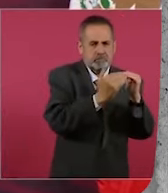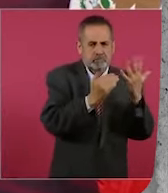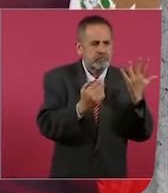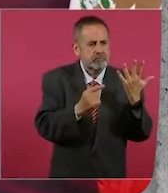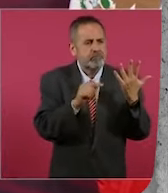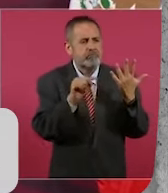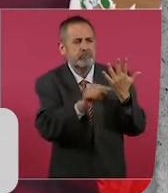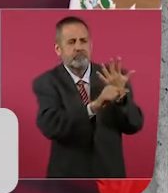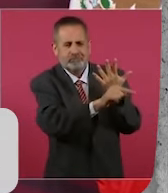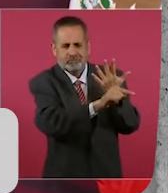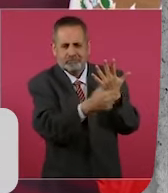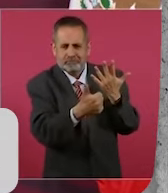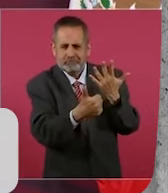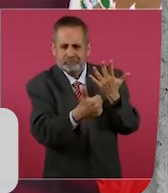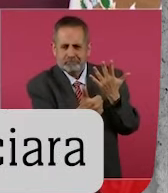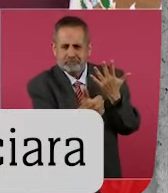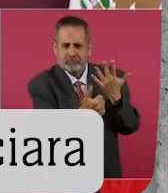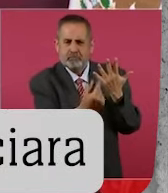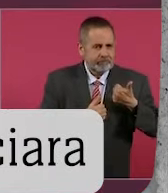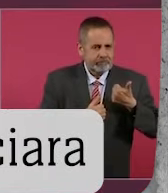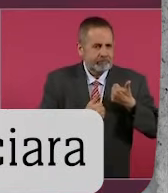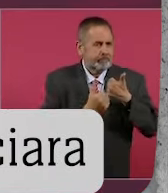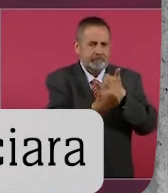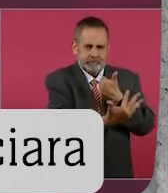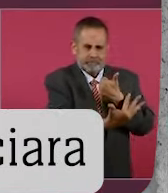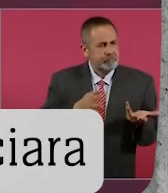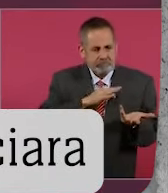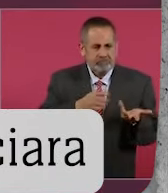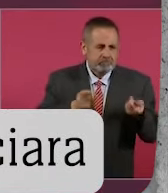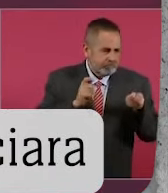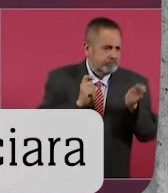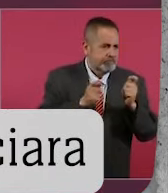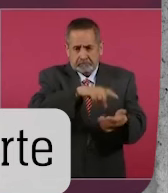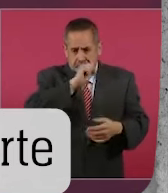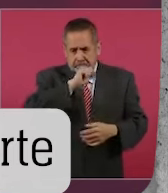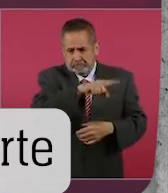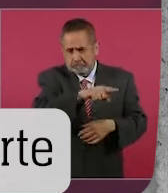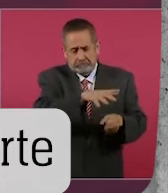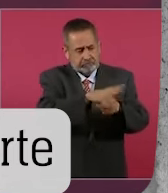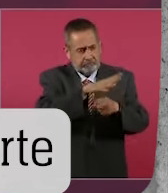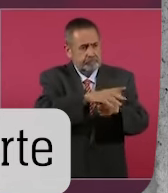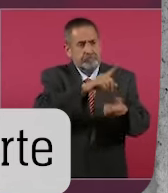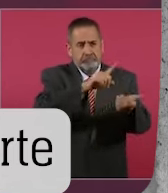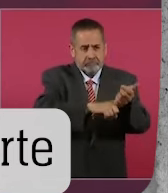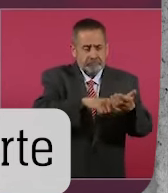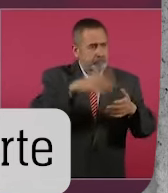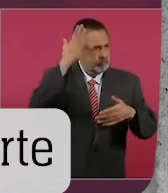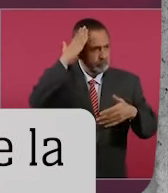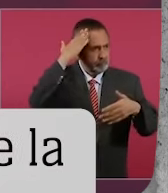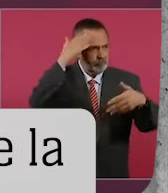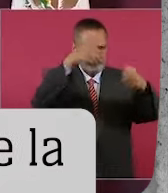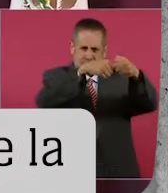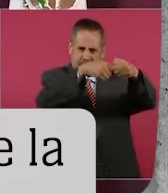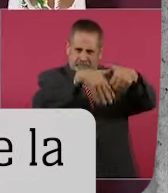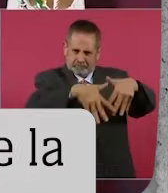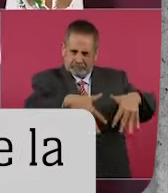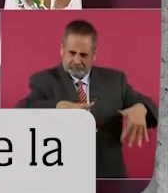convencer a uno para tener mayoría y que el cambio se iniciara desde la Suprema Corte